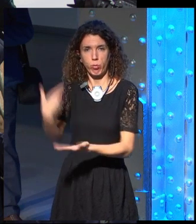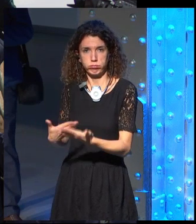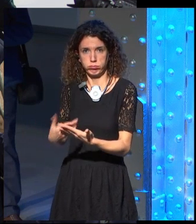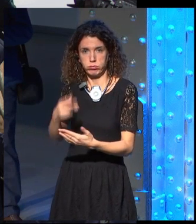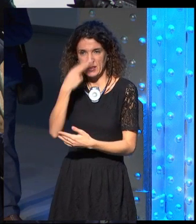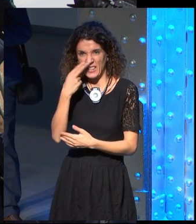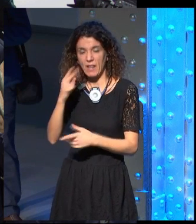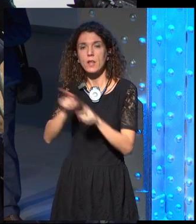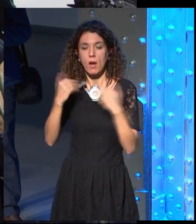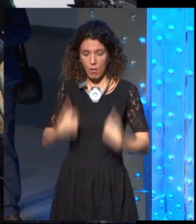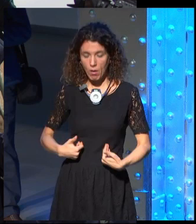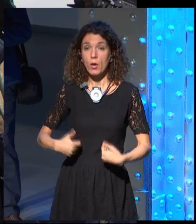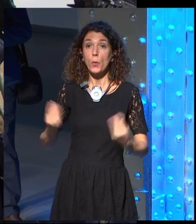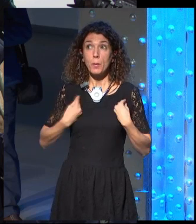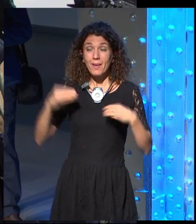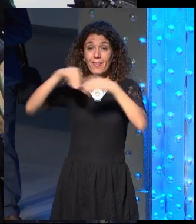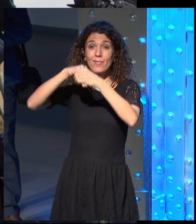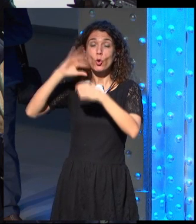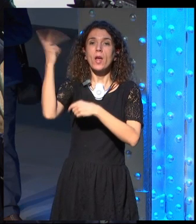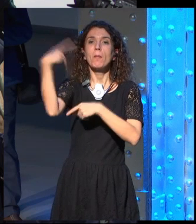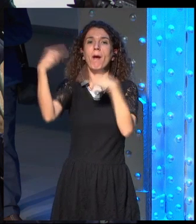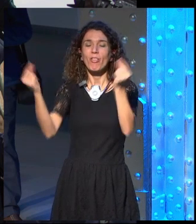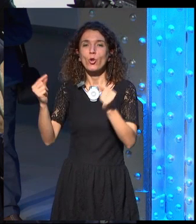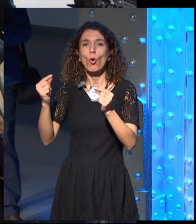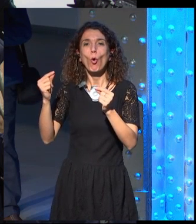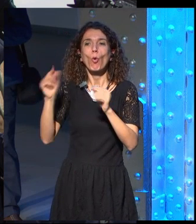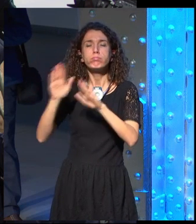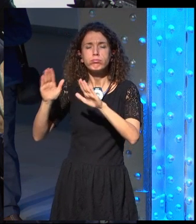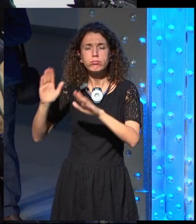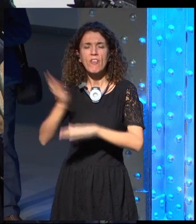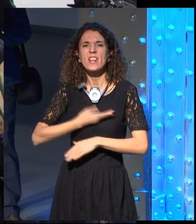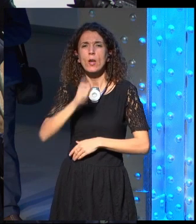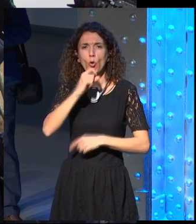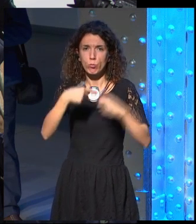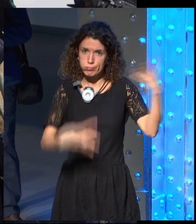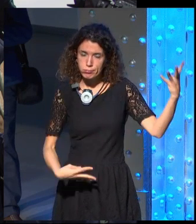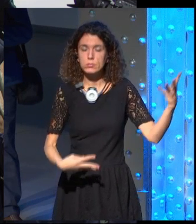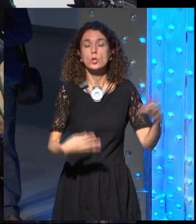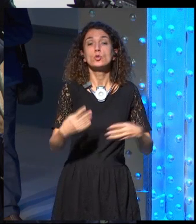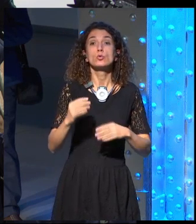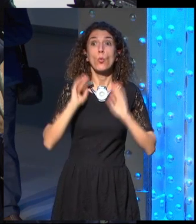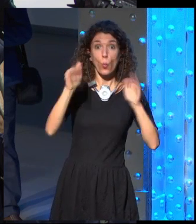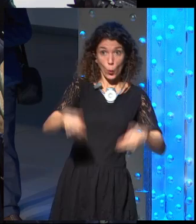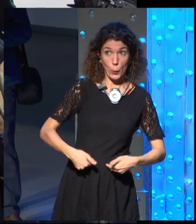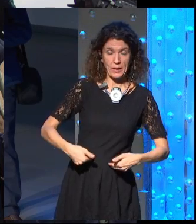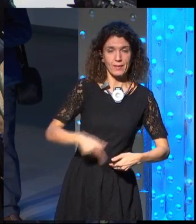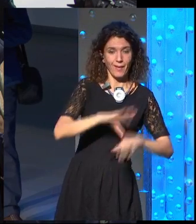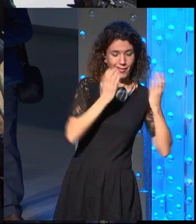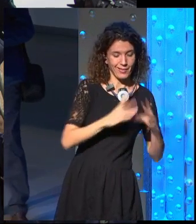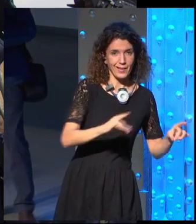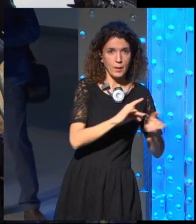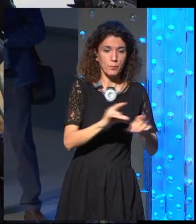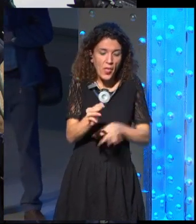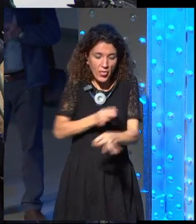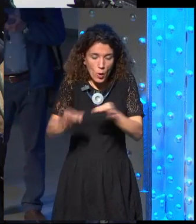afecta al organismo vivir en el espacio. Por ejemplo, una cosa muy sencilla, usted vino del espacio con sus células